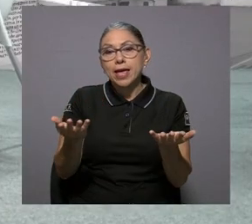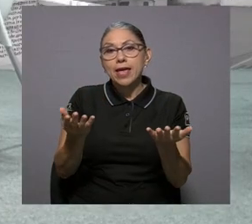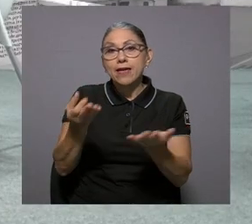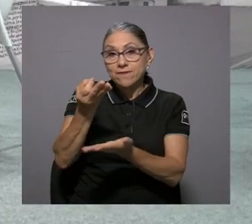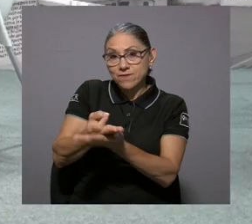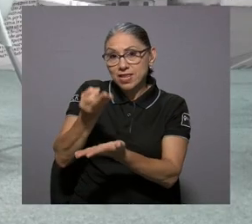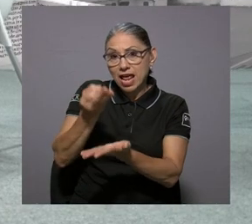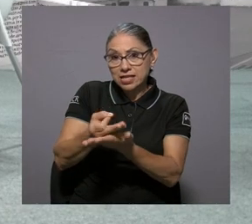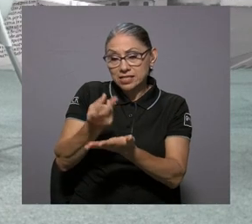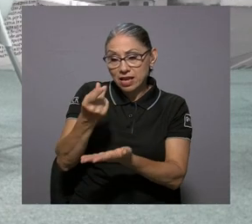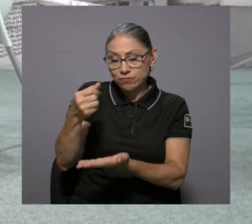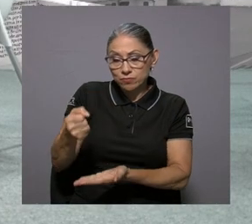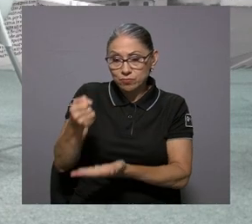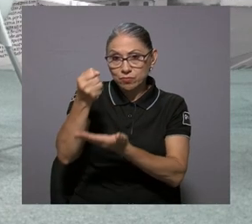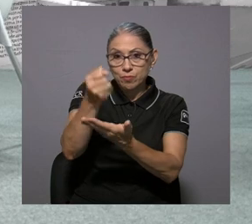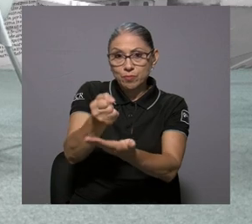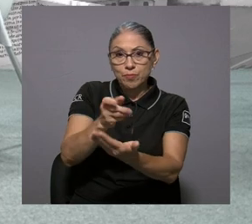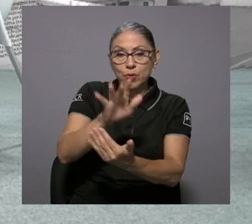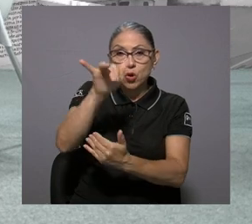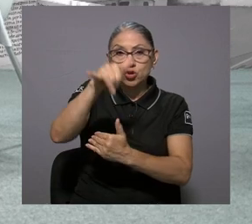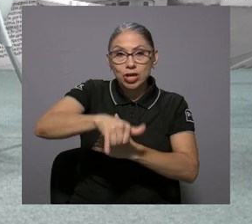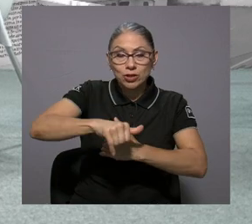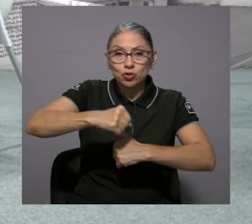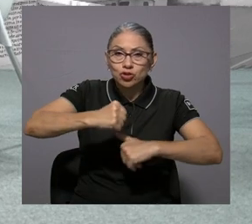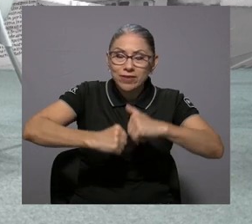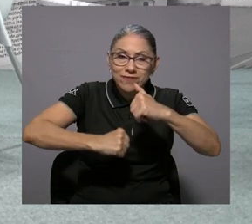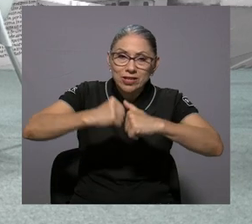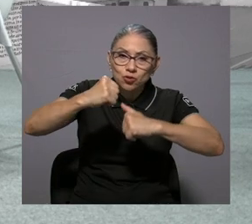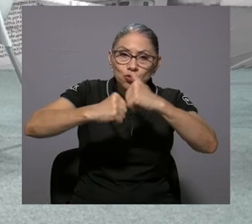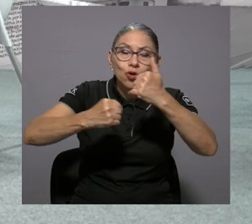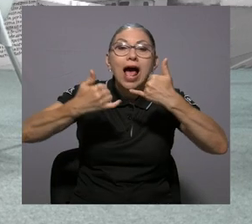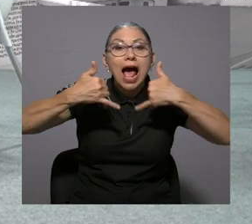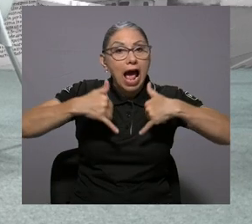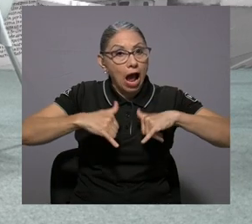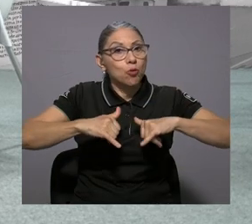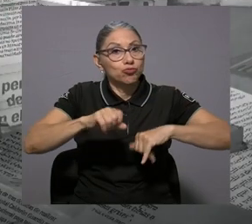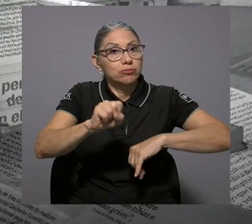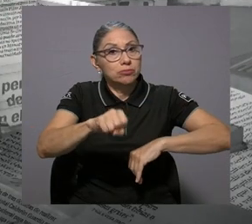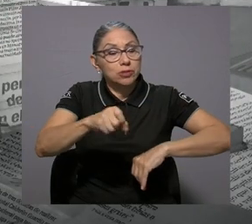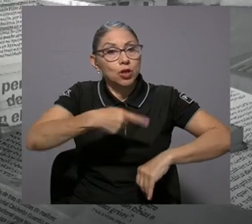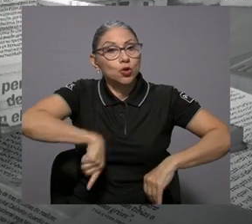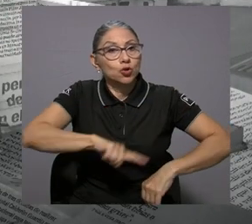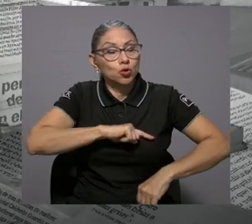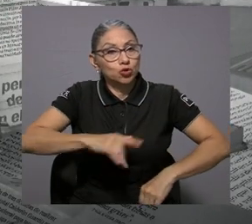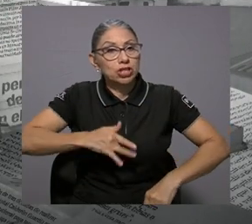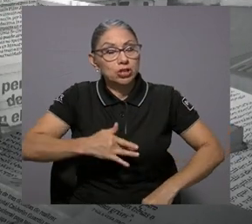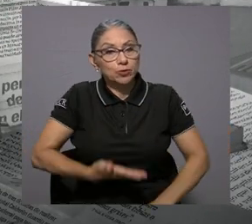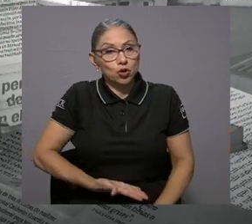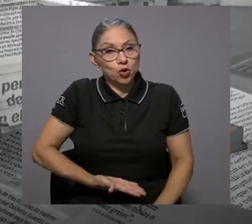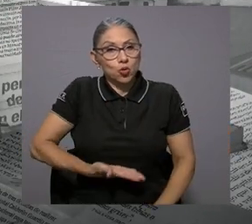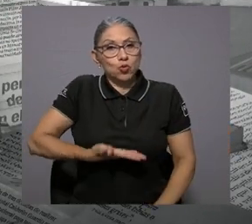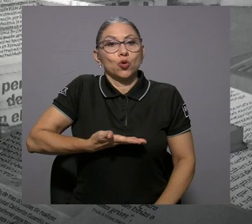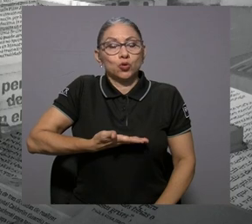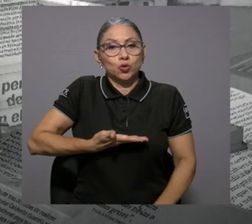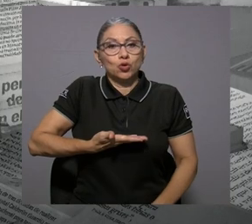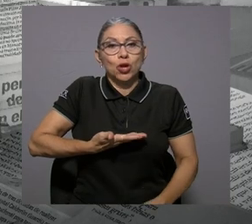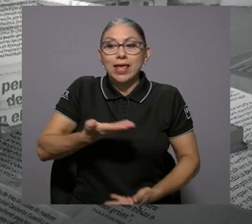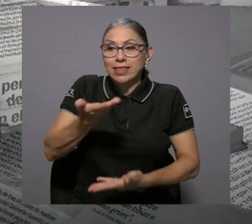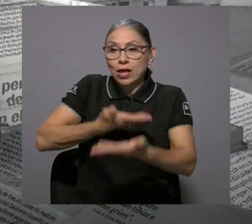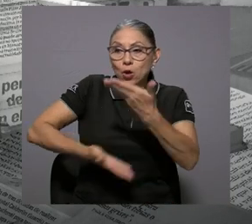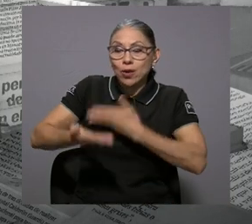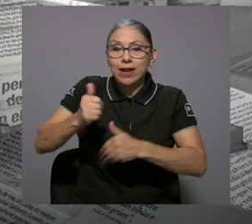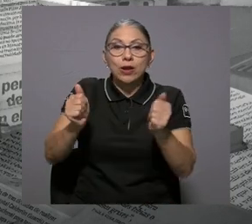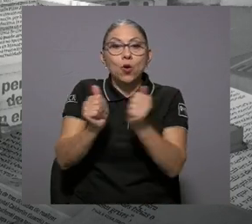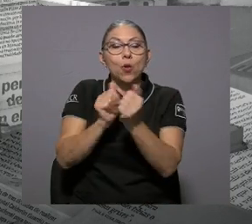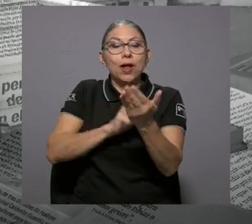financia proyectos sobre todo de infraestructura, aún si estamos muy orgullosos de tener una colaboración con el programa